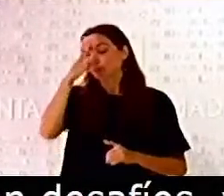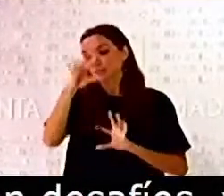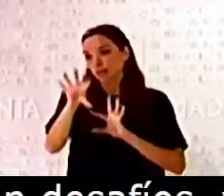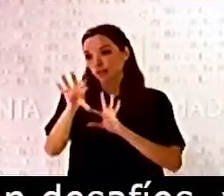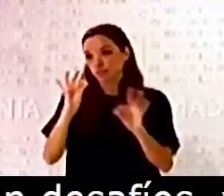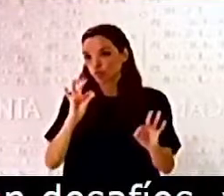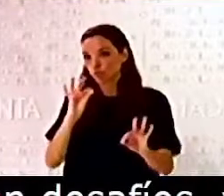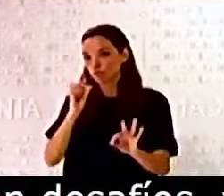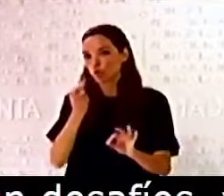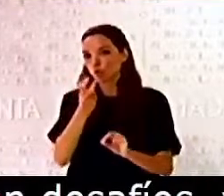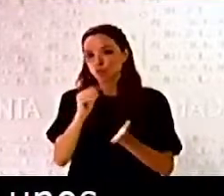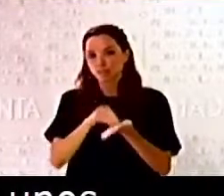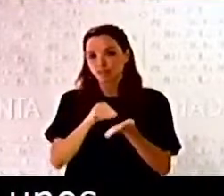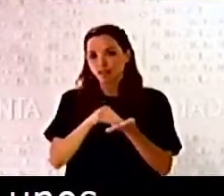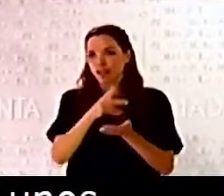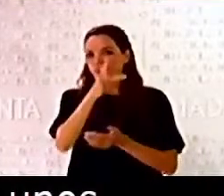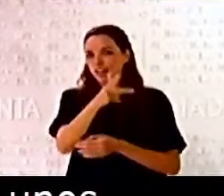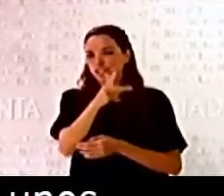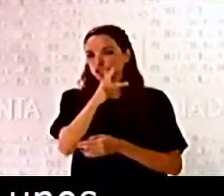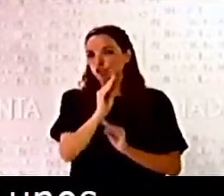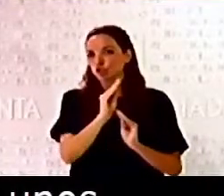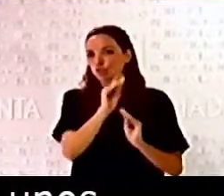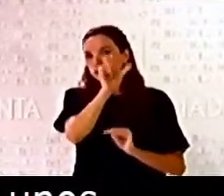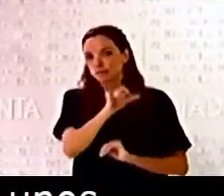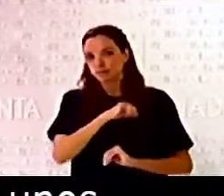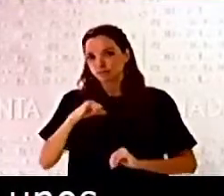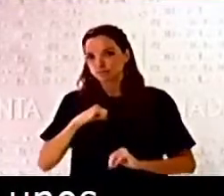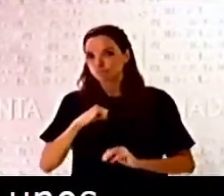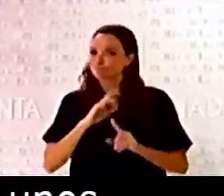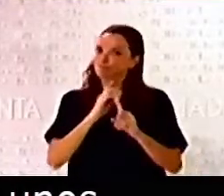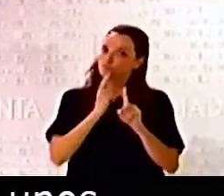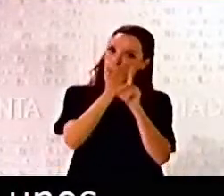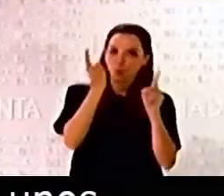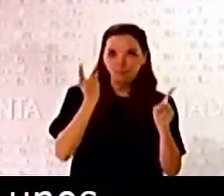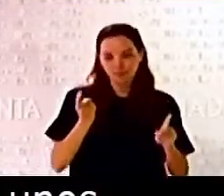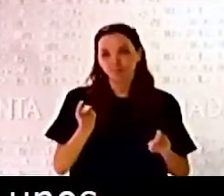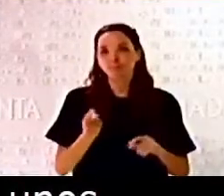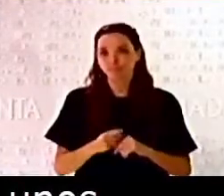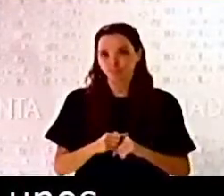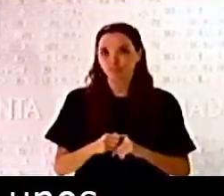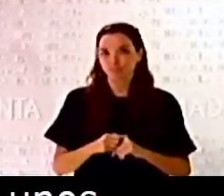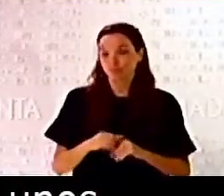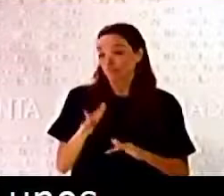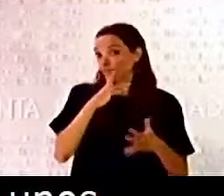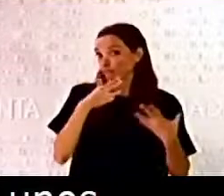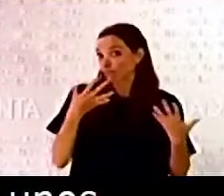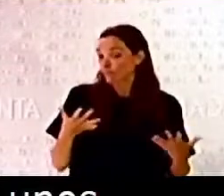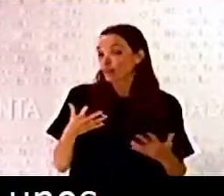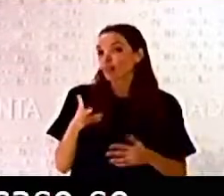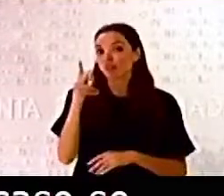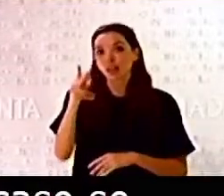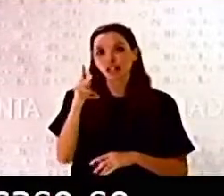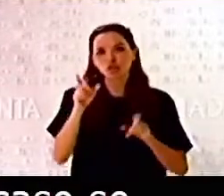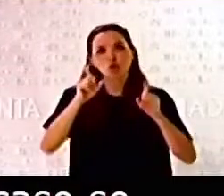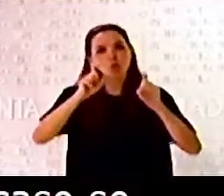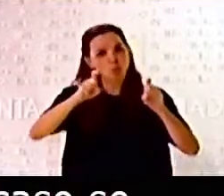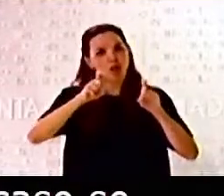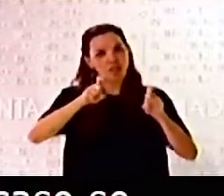momentos determinados derechos. En este caso se contrapone el derecho a la